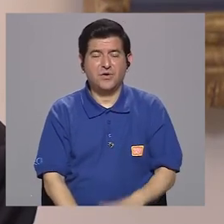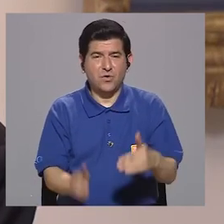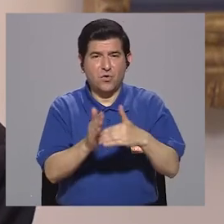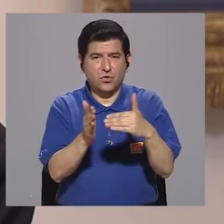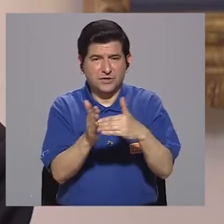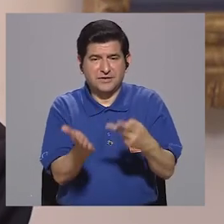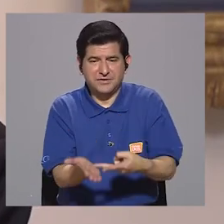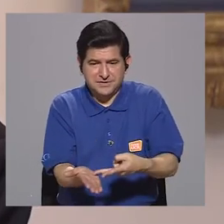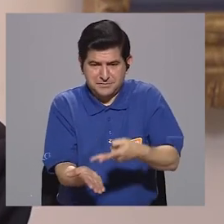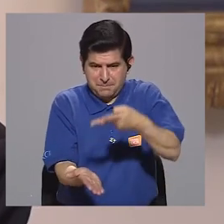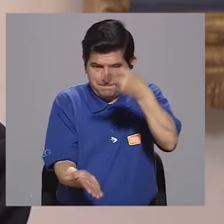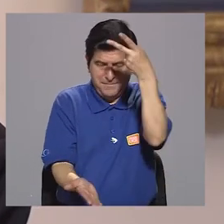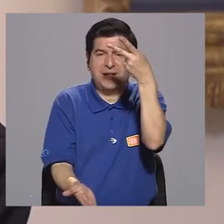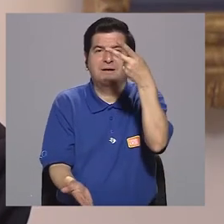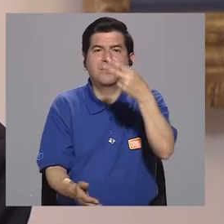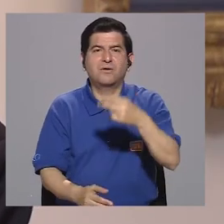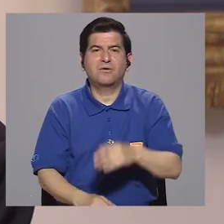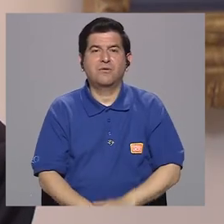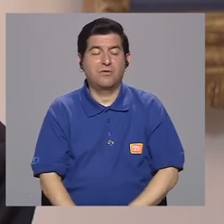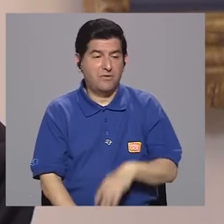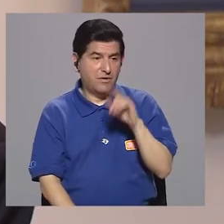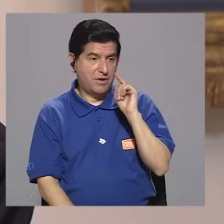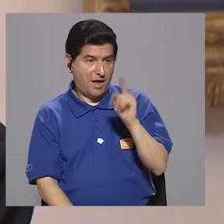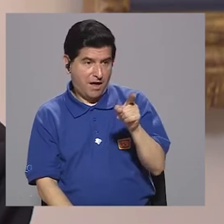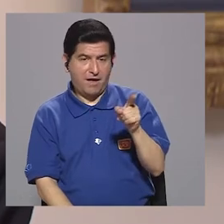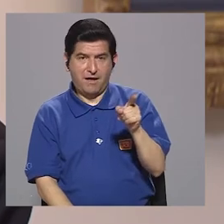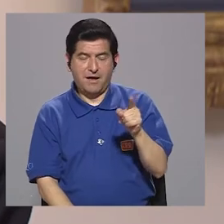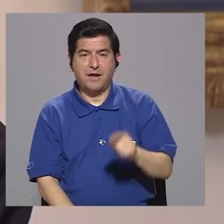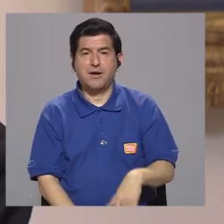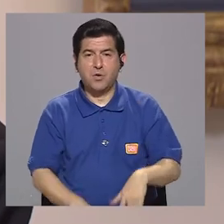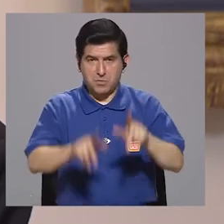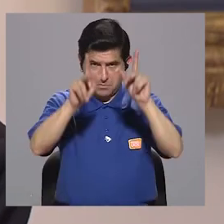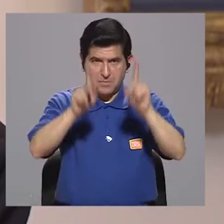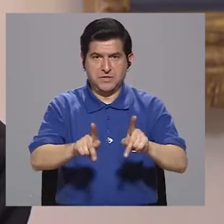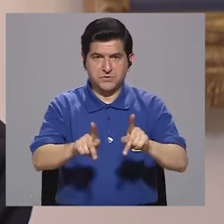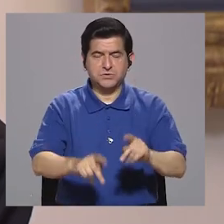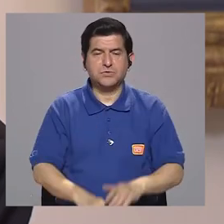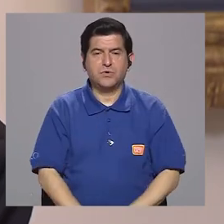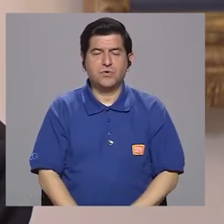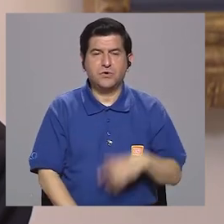reivindicación de él como ser humano,